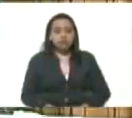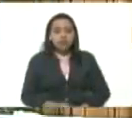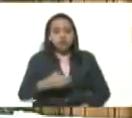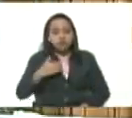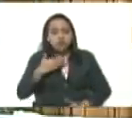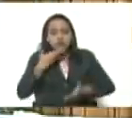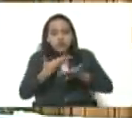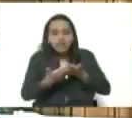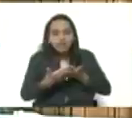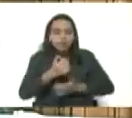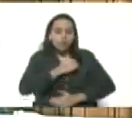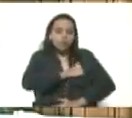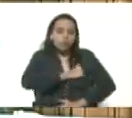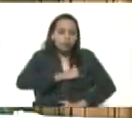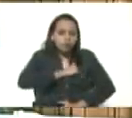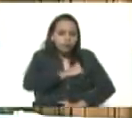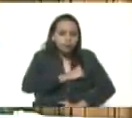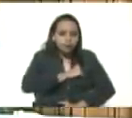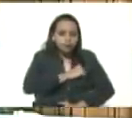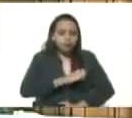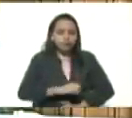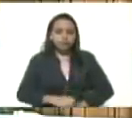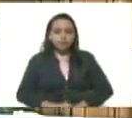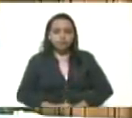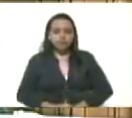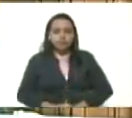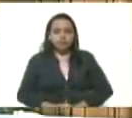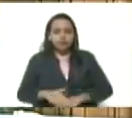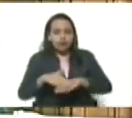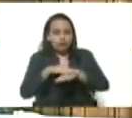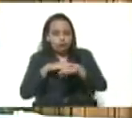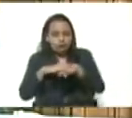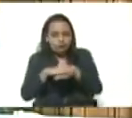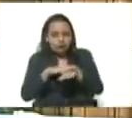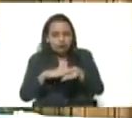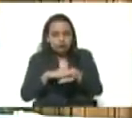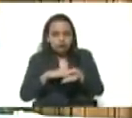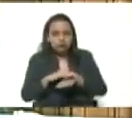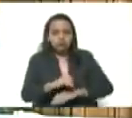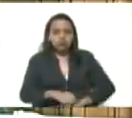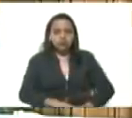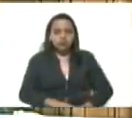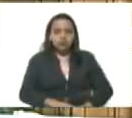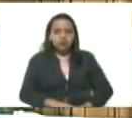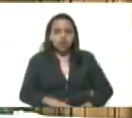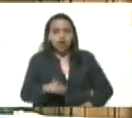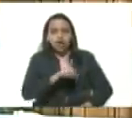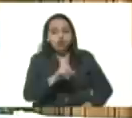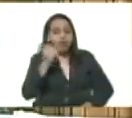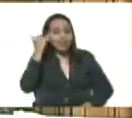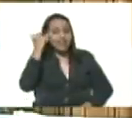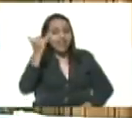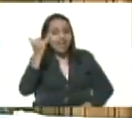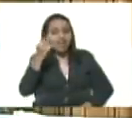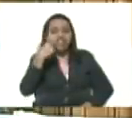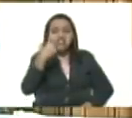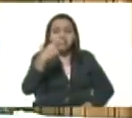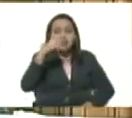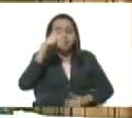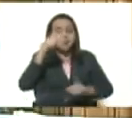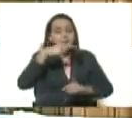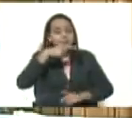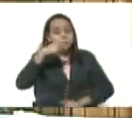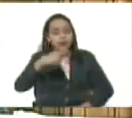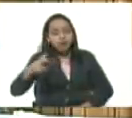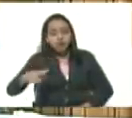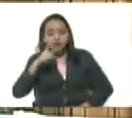solicitamos disculpas. El objetivo no era ofender a nadie, sino llamar la conciencia, expresar